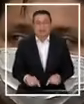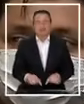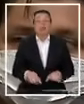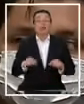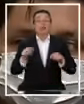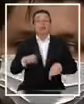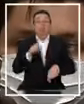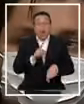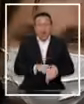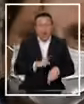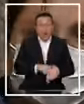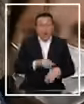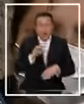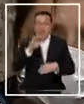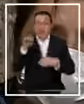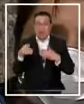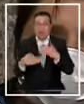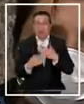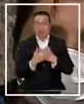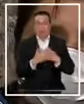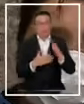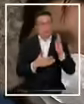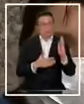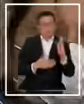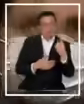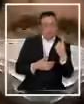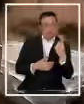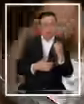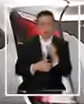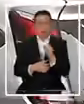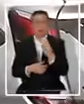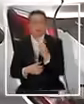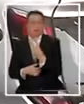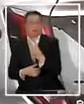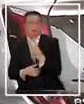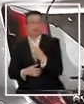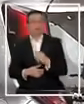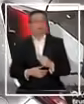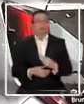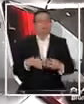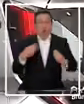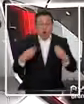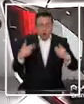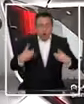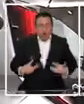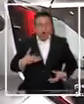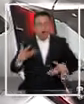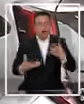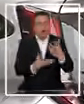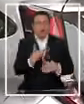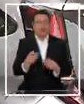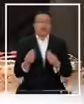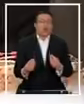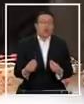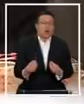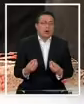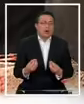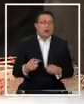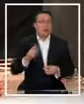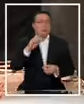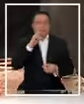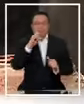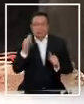La hora es en la madrugada, entre las 1 y las 3 de la mañana. ¿Cómo terminó el cuerpo quemado en ese lugar? ¿Quién es